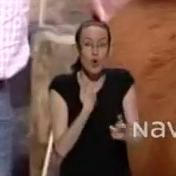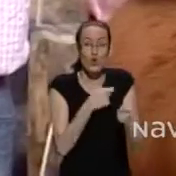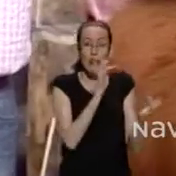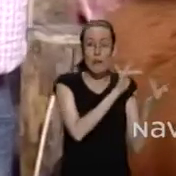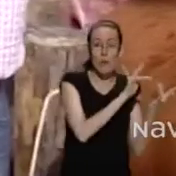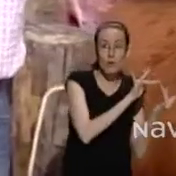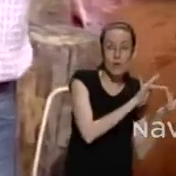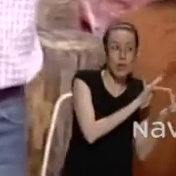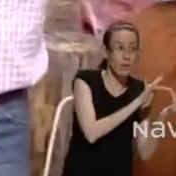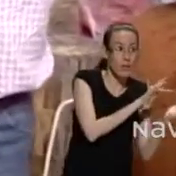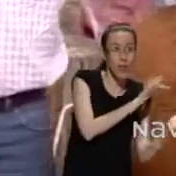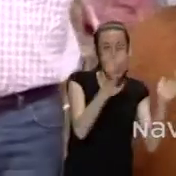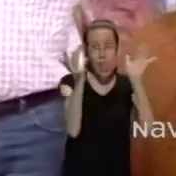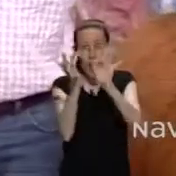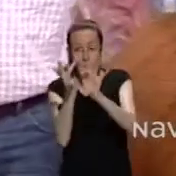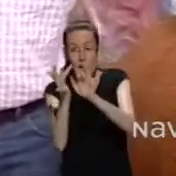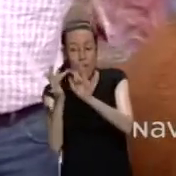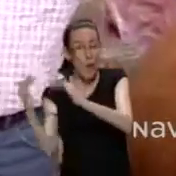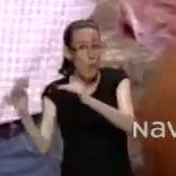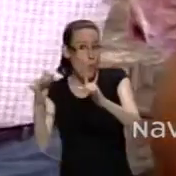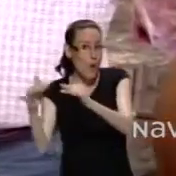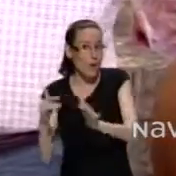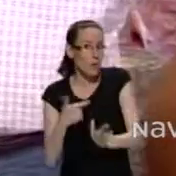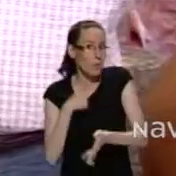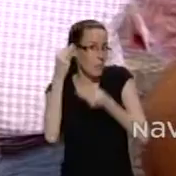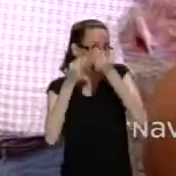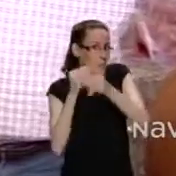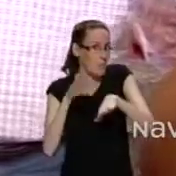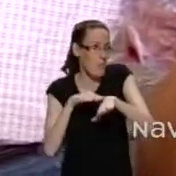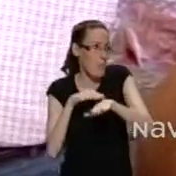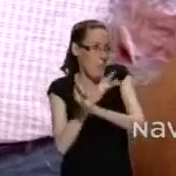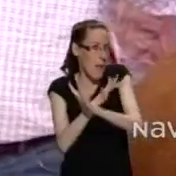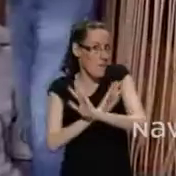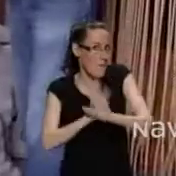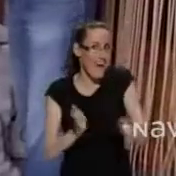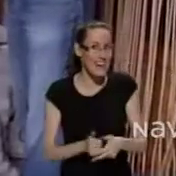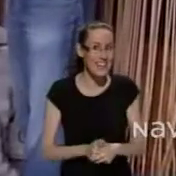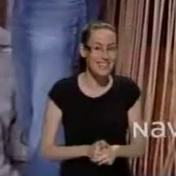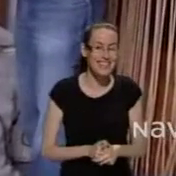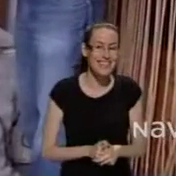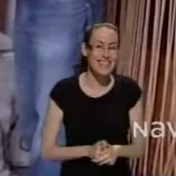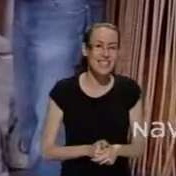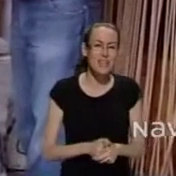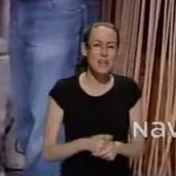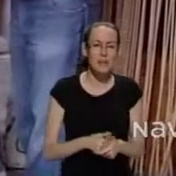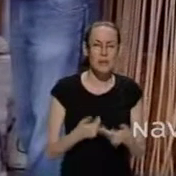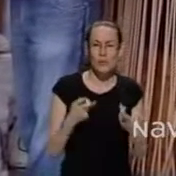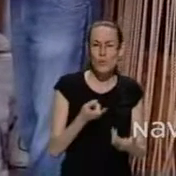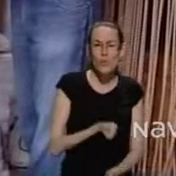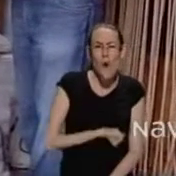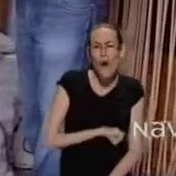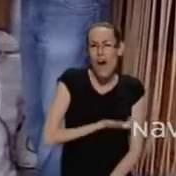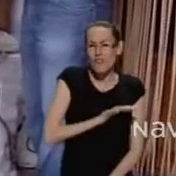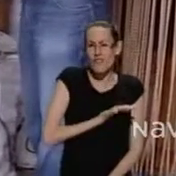Pero, pues para divertirse, ellos me imagino para jugar. Creo yo que sería para eso. Y Ángel, ¿de dónde le nace a uno esta